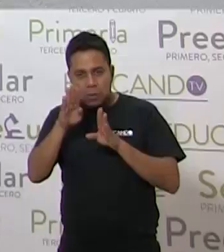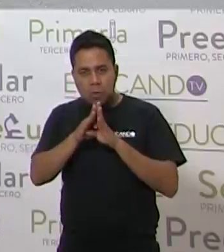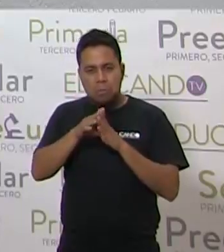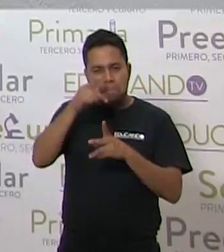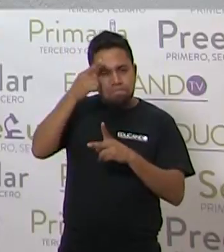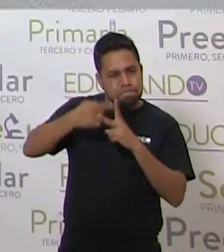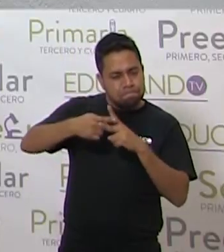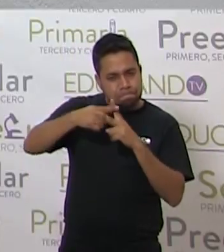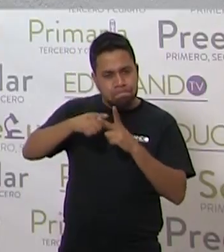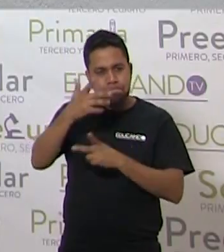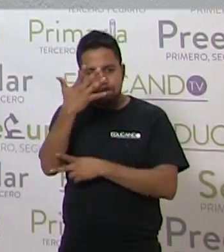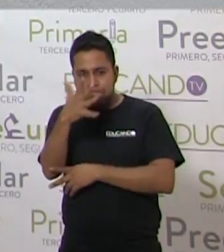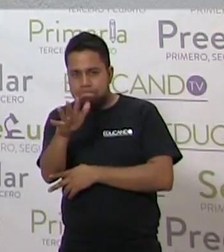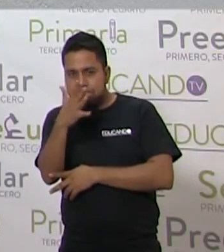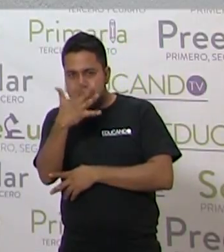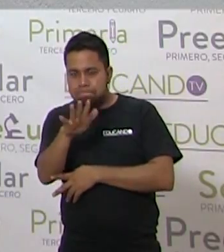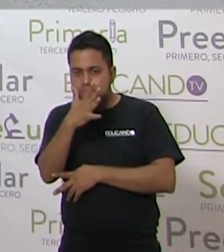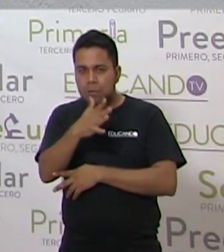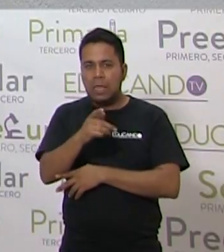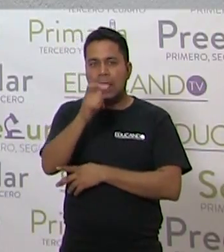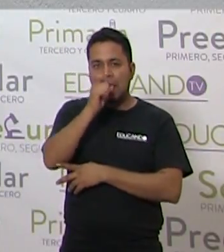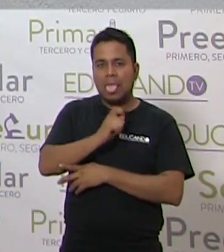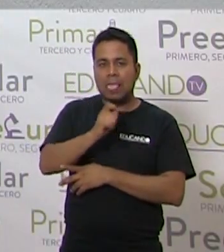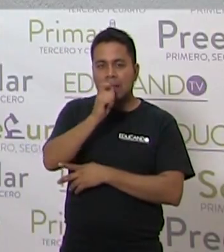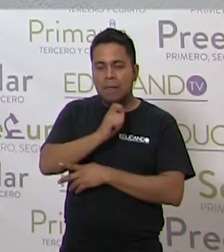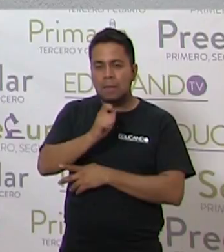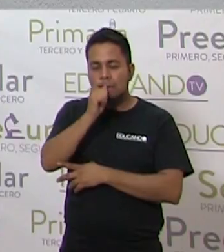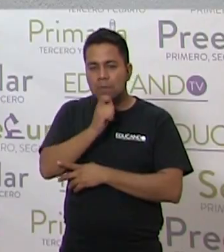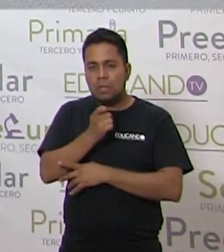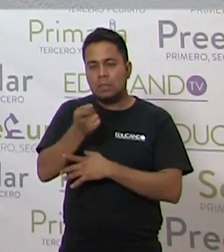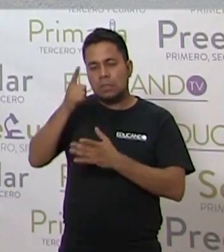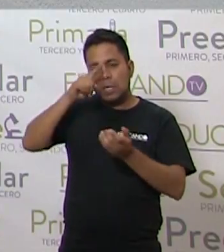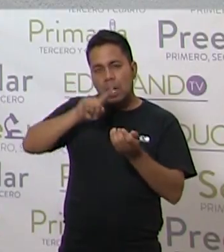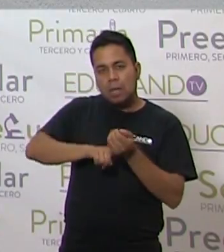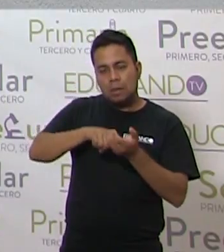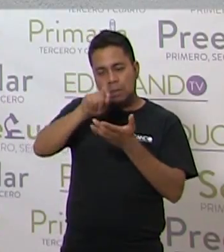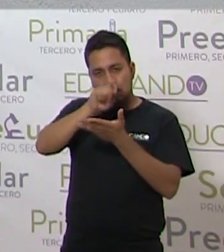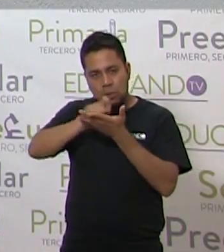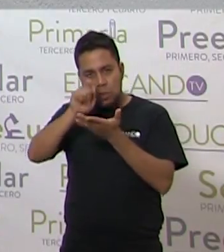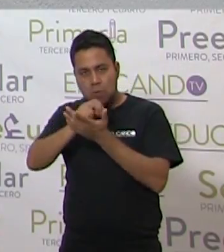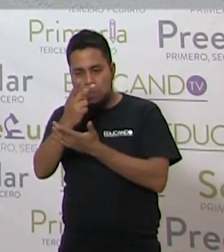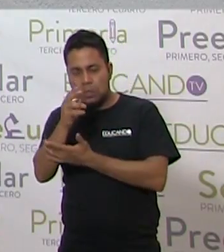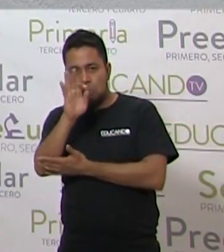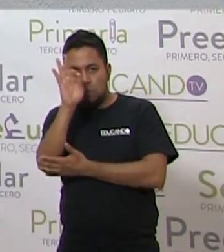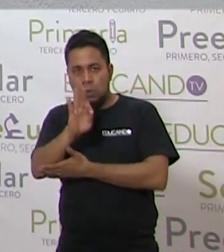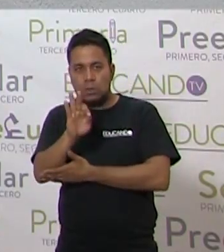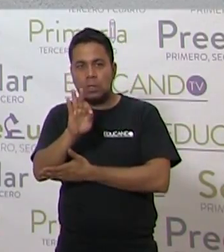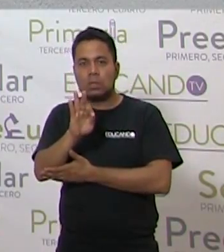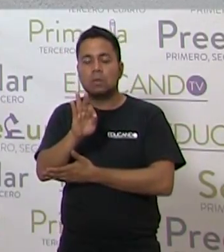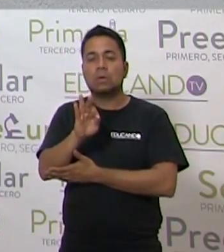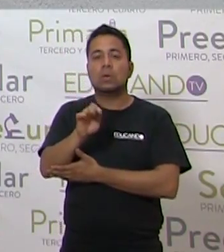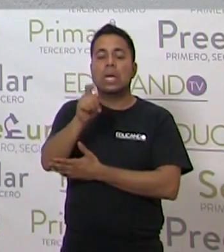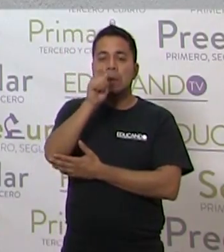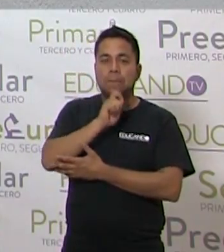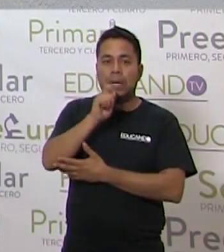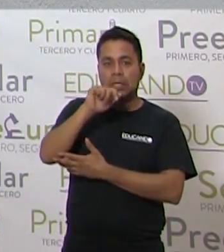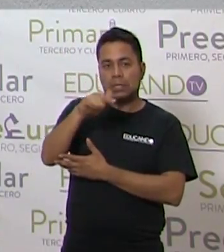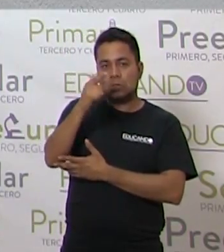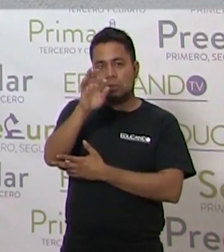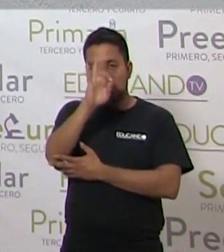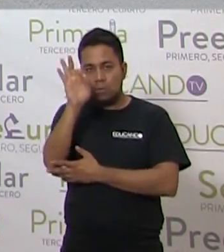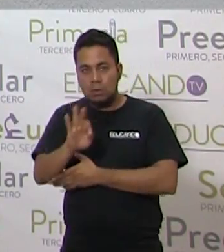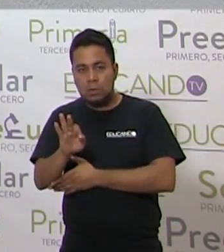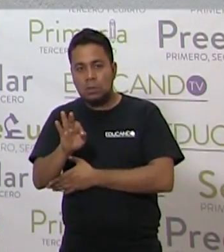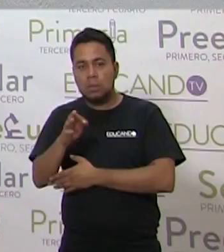calculando Cuántas Cuántas paletas están representando 25% Cuántas paletas están representando el 12 Por